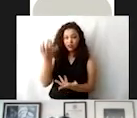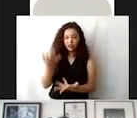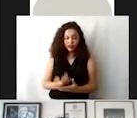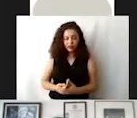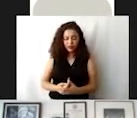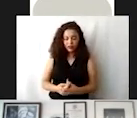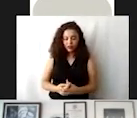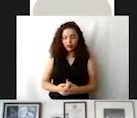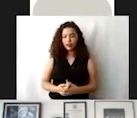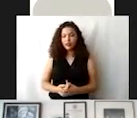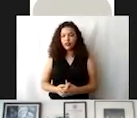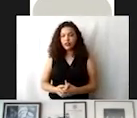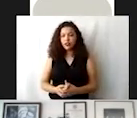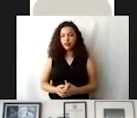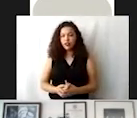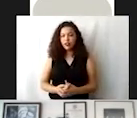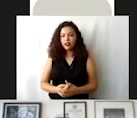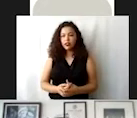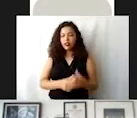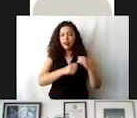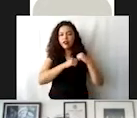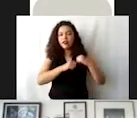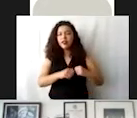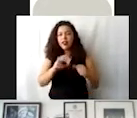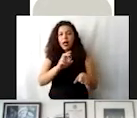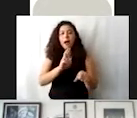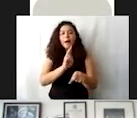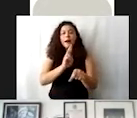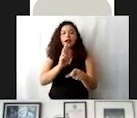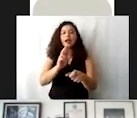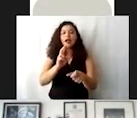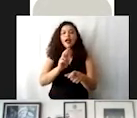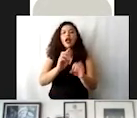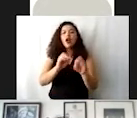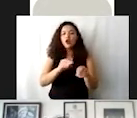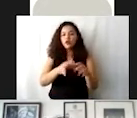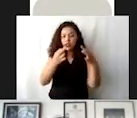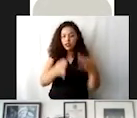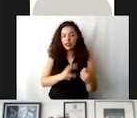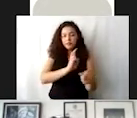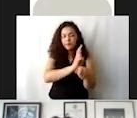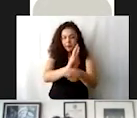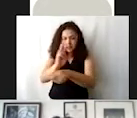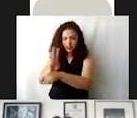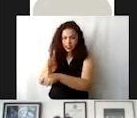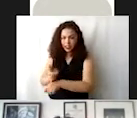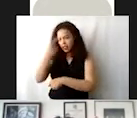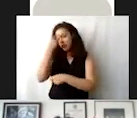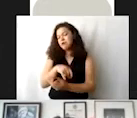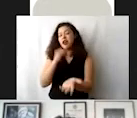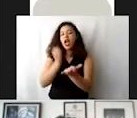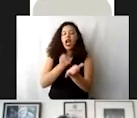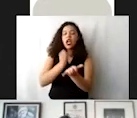la autoridad hace verificaciones de domicilio fiscal, pues cuando tiene que hacer una devolución de